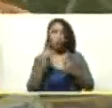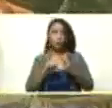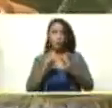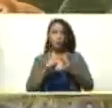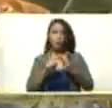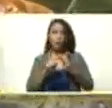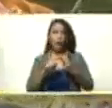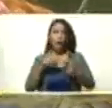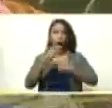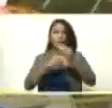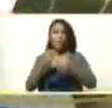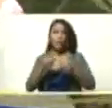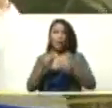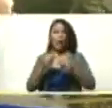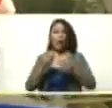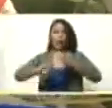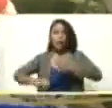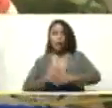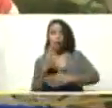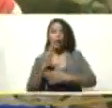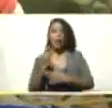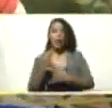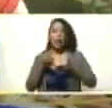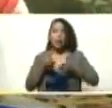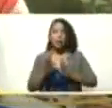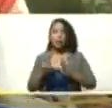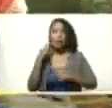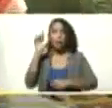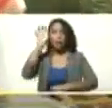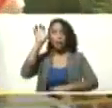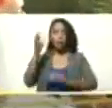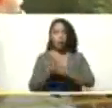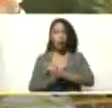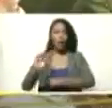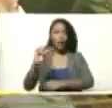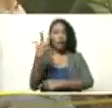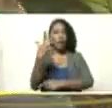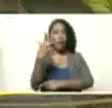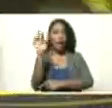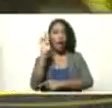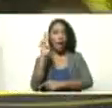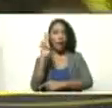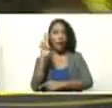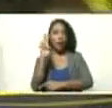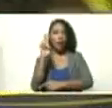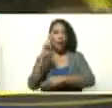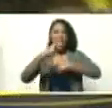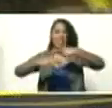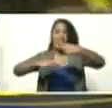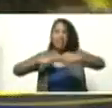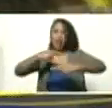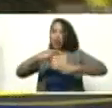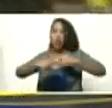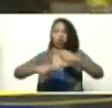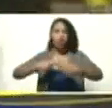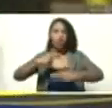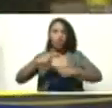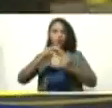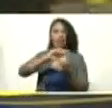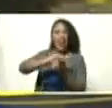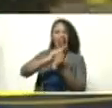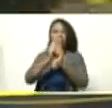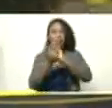el renacimiento, el renacer de la patria, la tercera R es revolucionar,